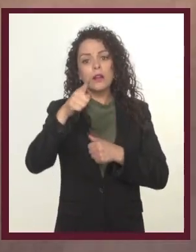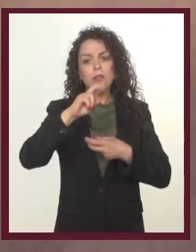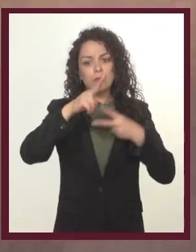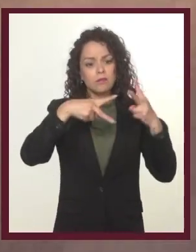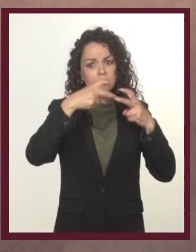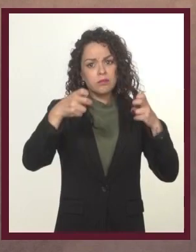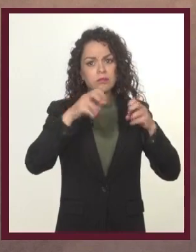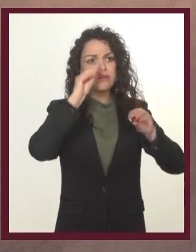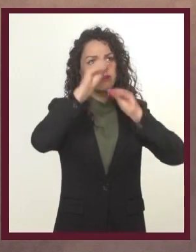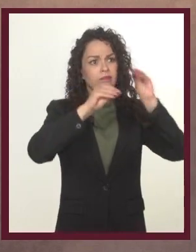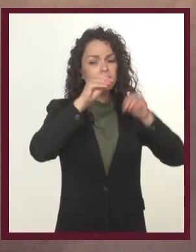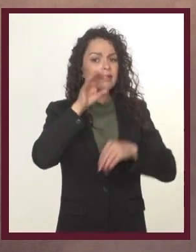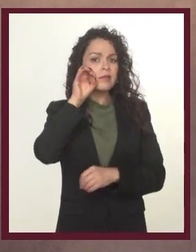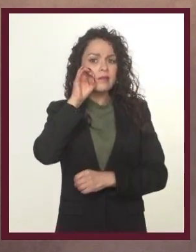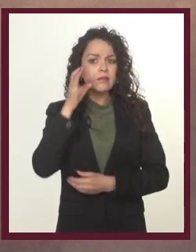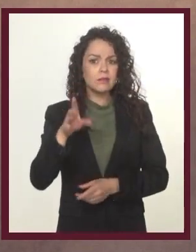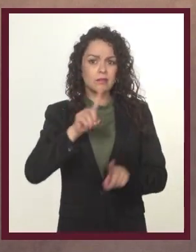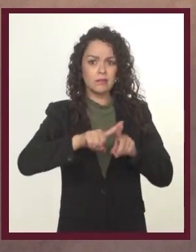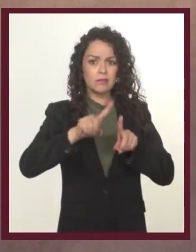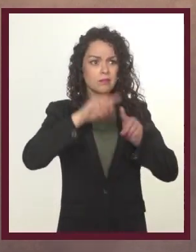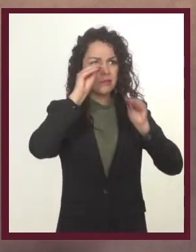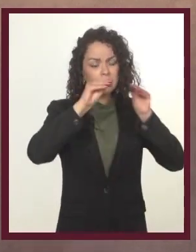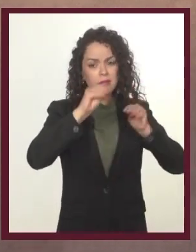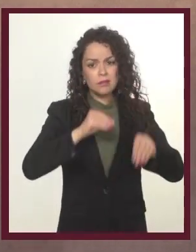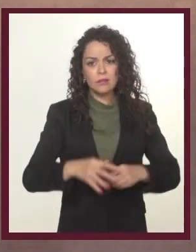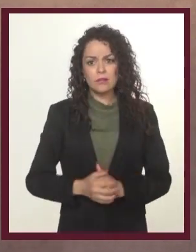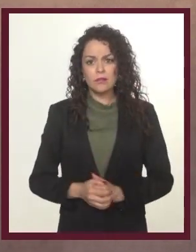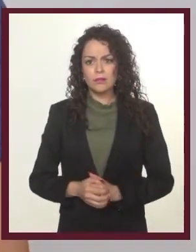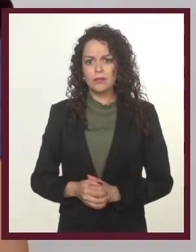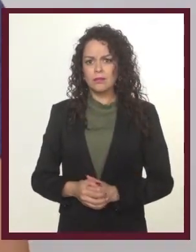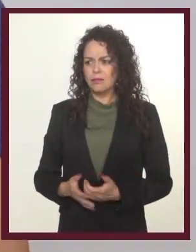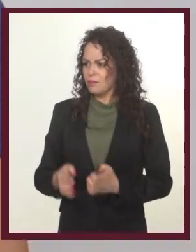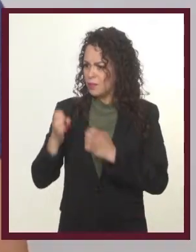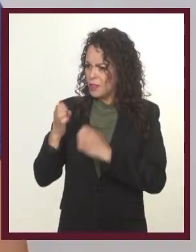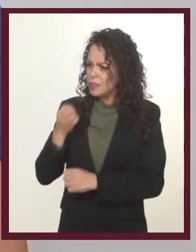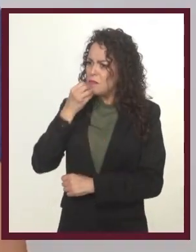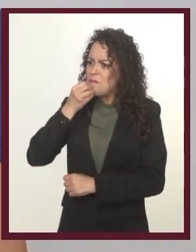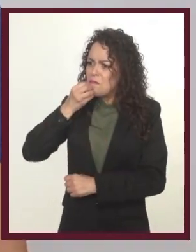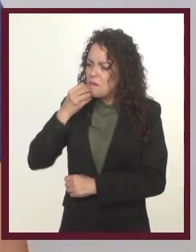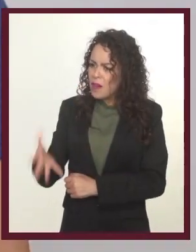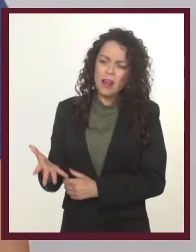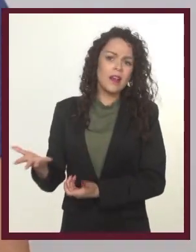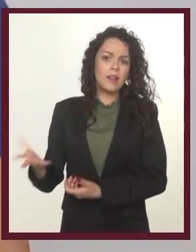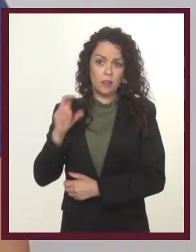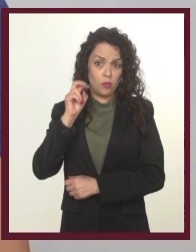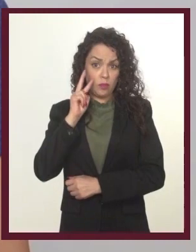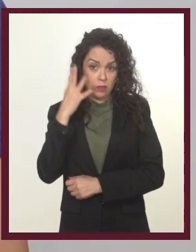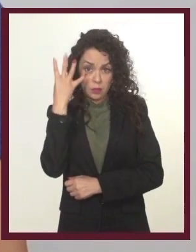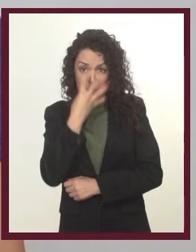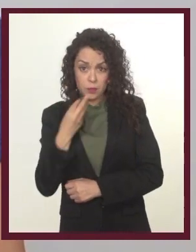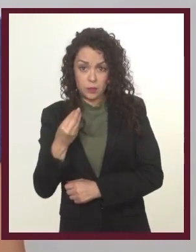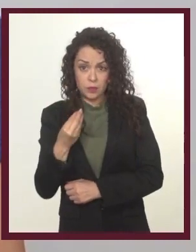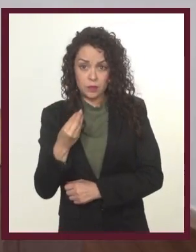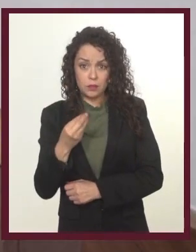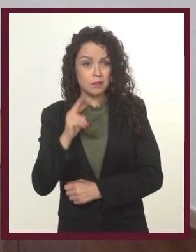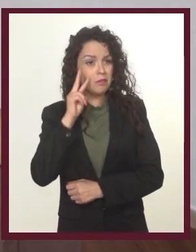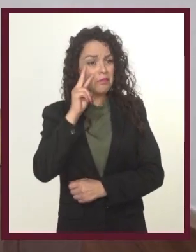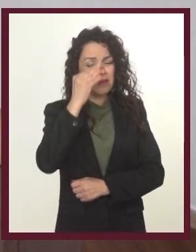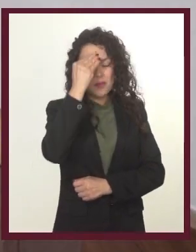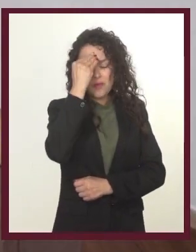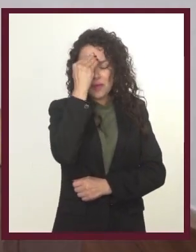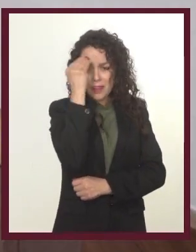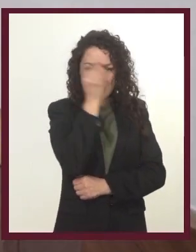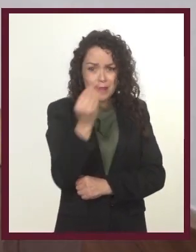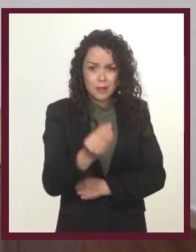le colgó estos listoncitos anaranjados por todos lados. ¡Ay, está padre! ¿Y no se ve bonito? ¡Se